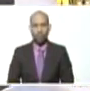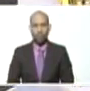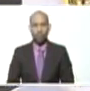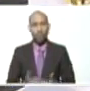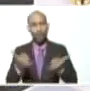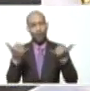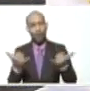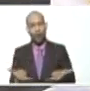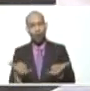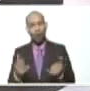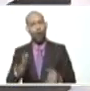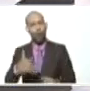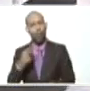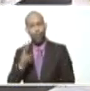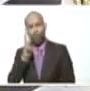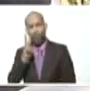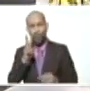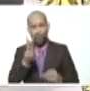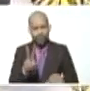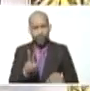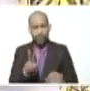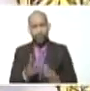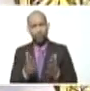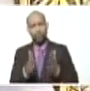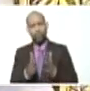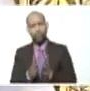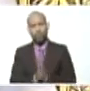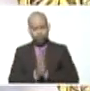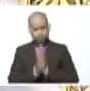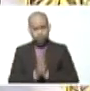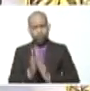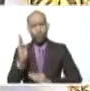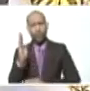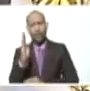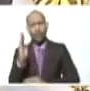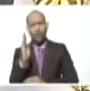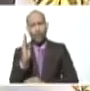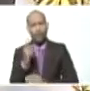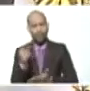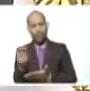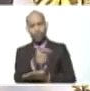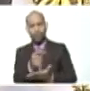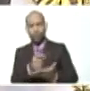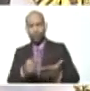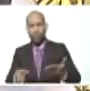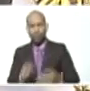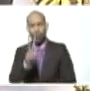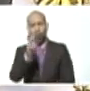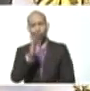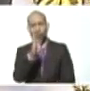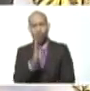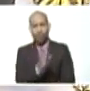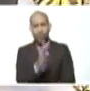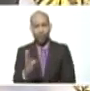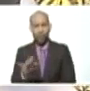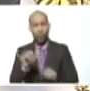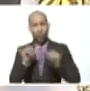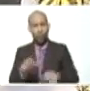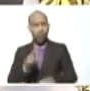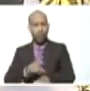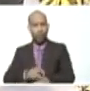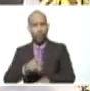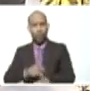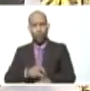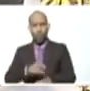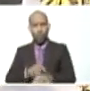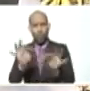Ahora ya podemos venerar pública y litúrgicamente la imagen del nuevo Beato, de la misma manera que